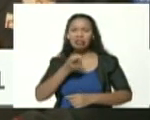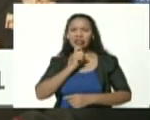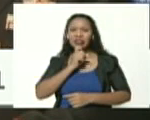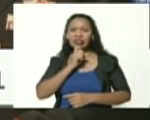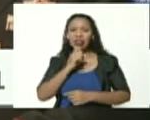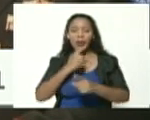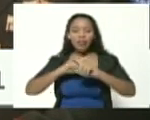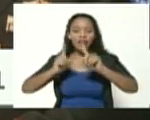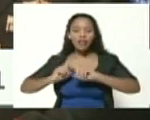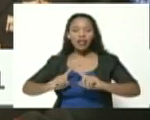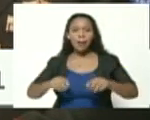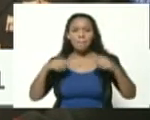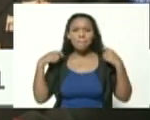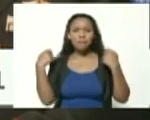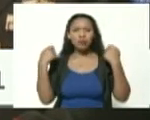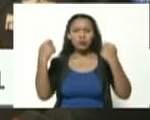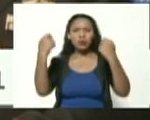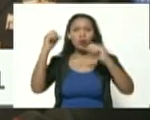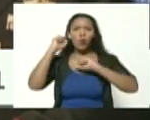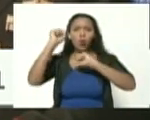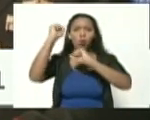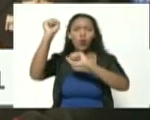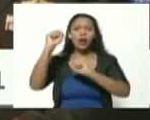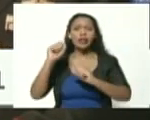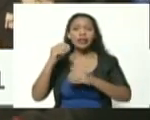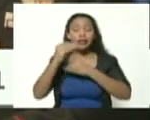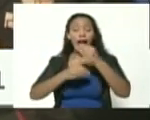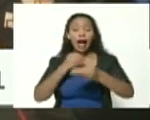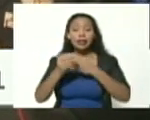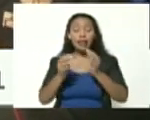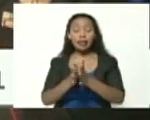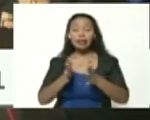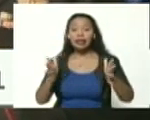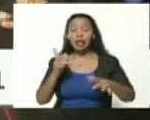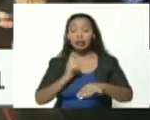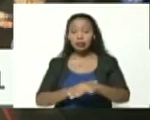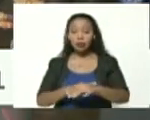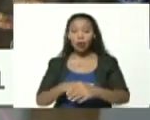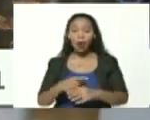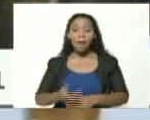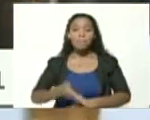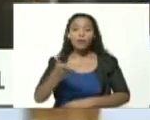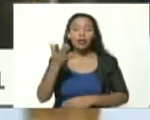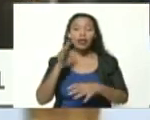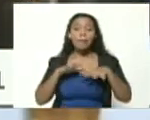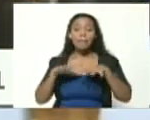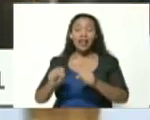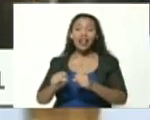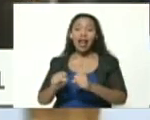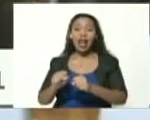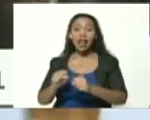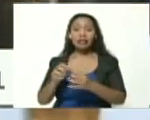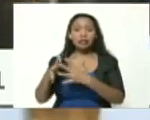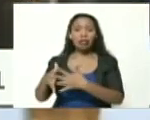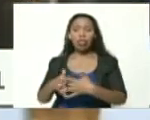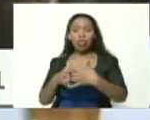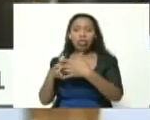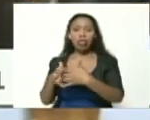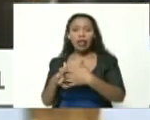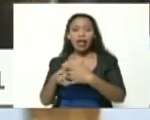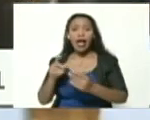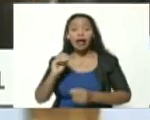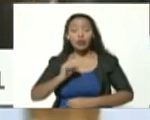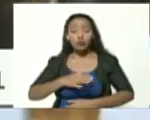sus distintas manifestaciones se origina en gran medida en el clásico imperialismo estadounidense, que